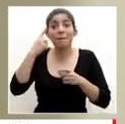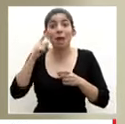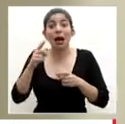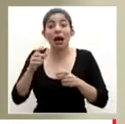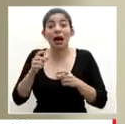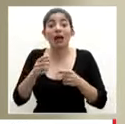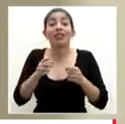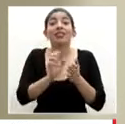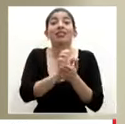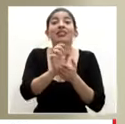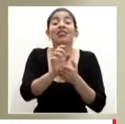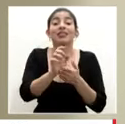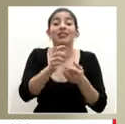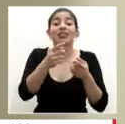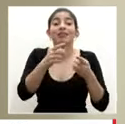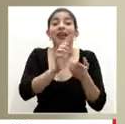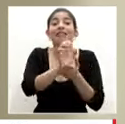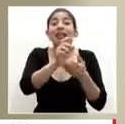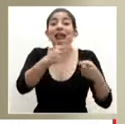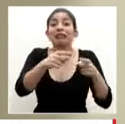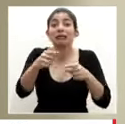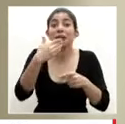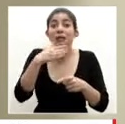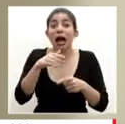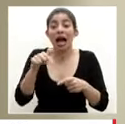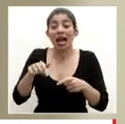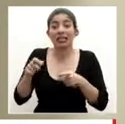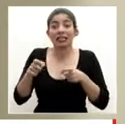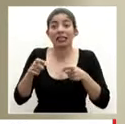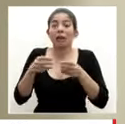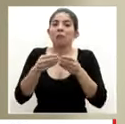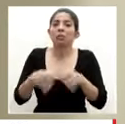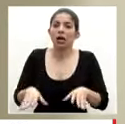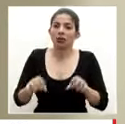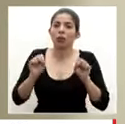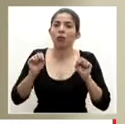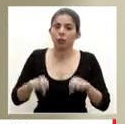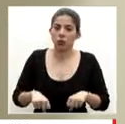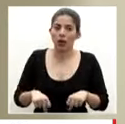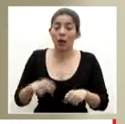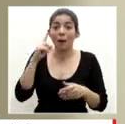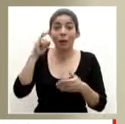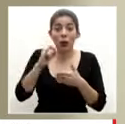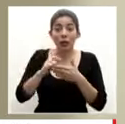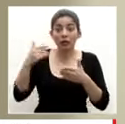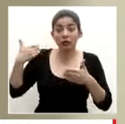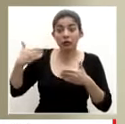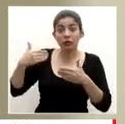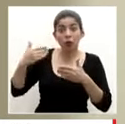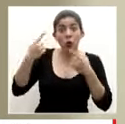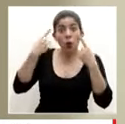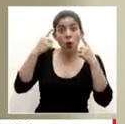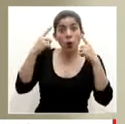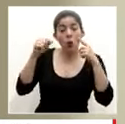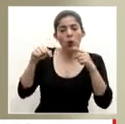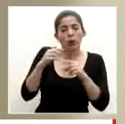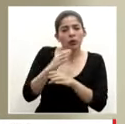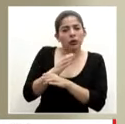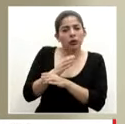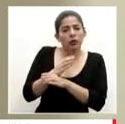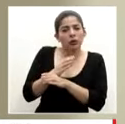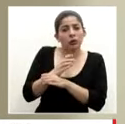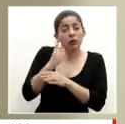sean diferentes, ya la perdemos. Y por eso es que tenemos que cuidar tanto lo que hemos logrado. Porque, insisto, si tenemos